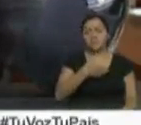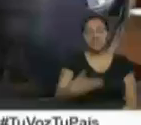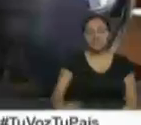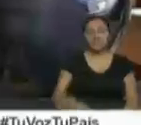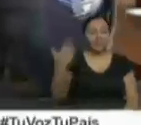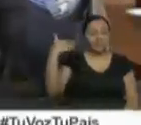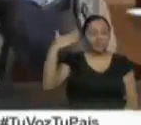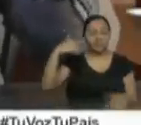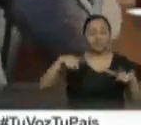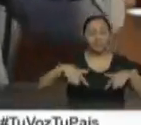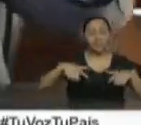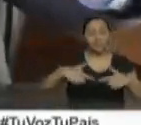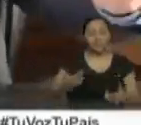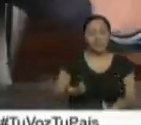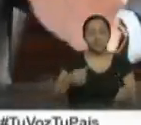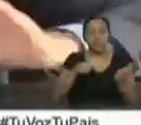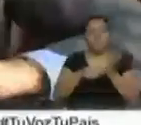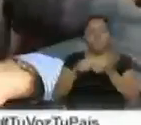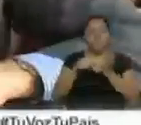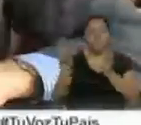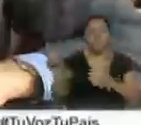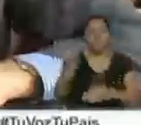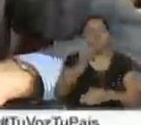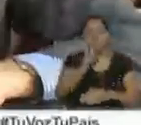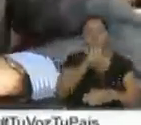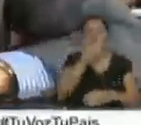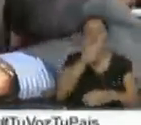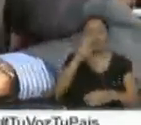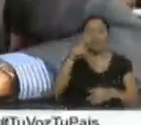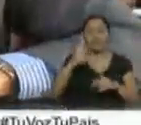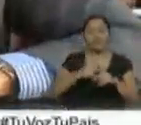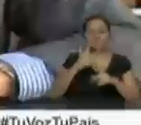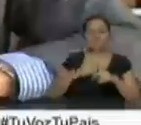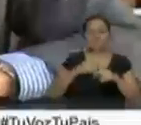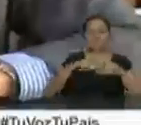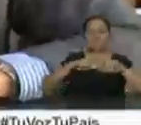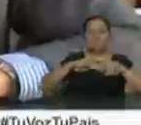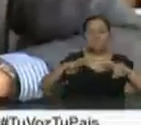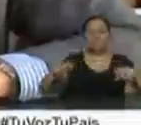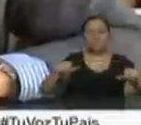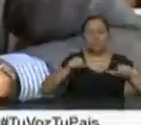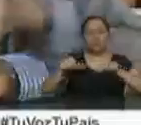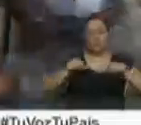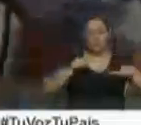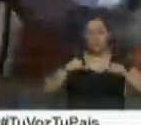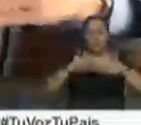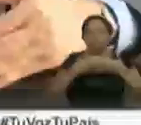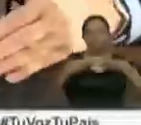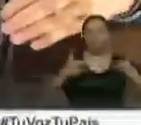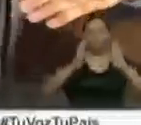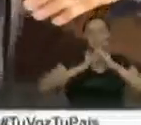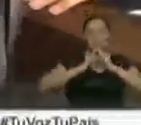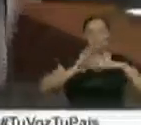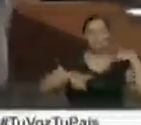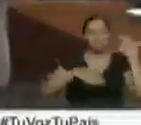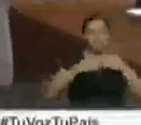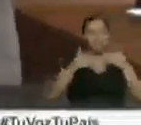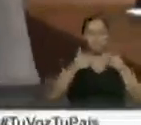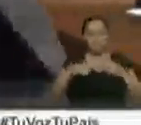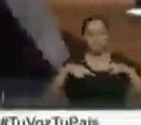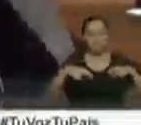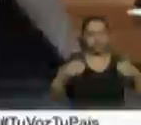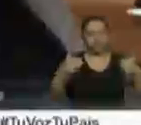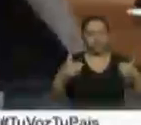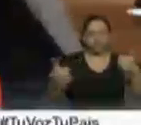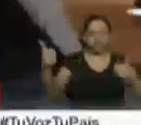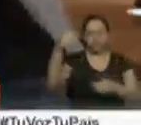vicepresidente. Los ministros de Estado han sido por 3 ocasiones auditados sus cuentas y sus bienes. Y también